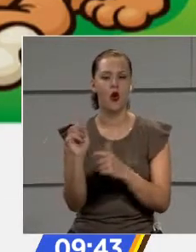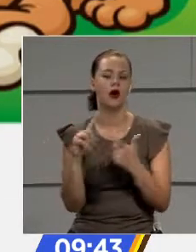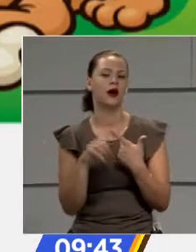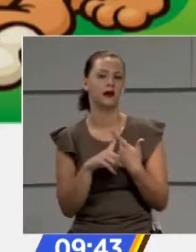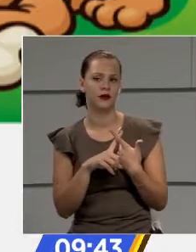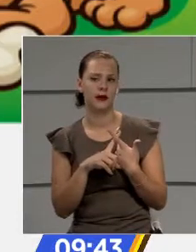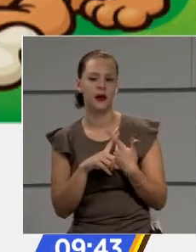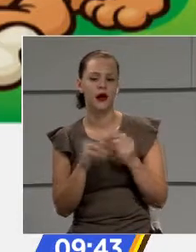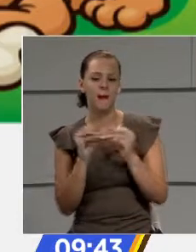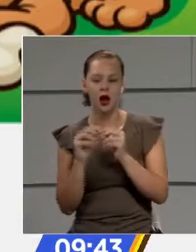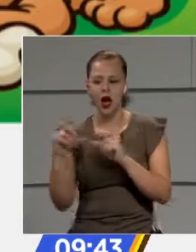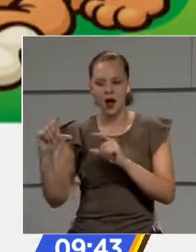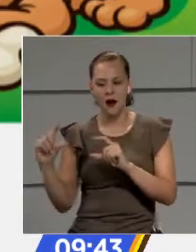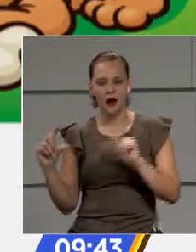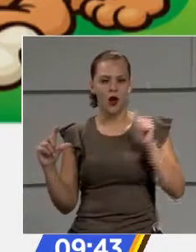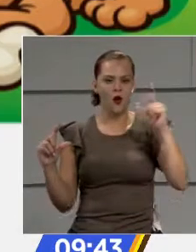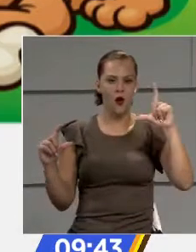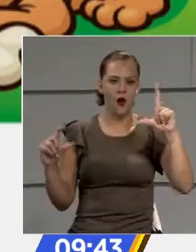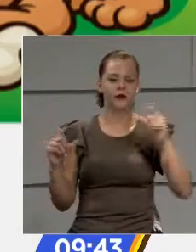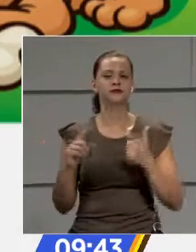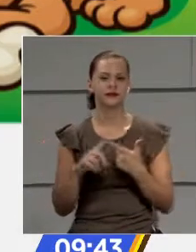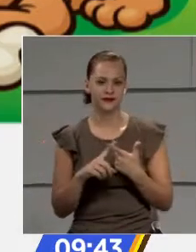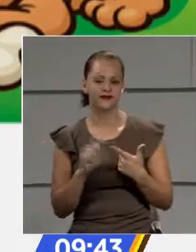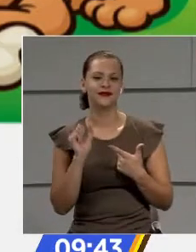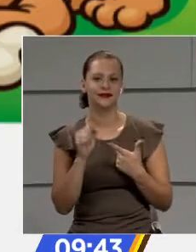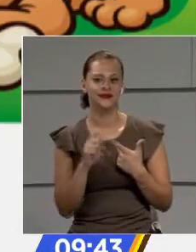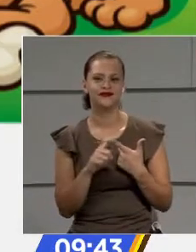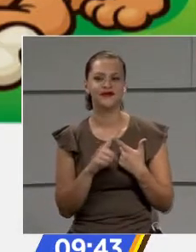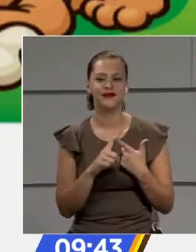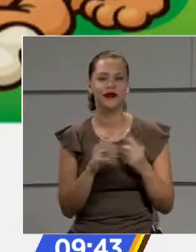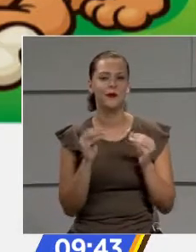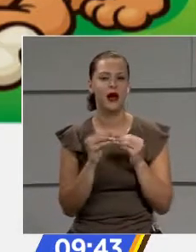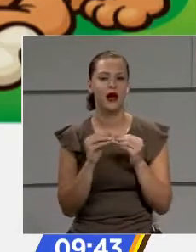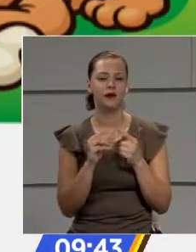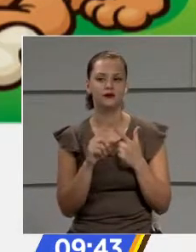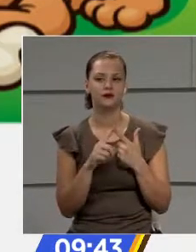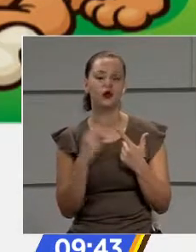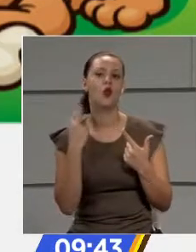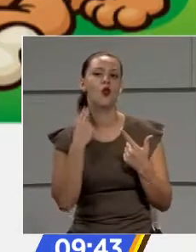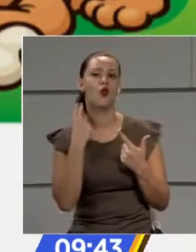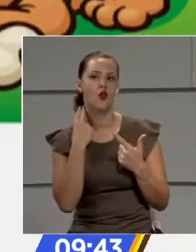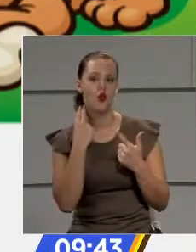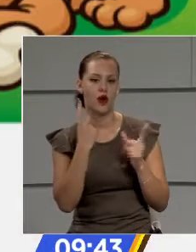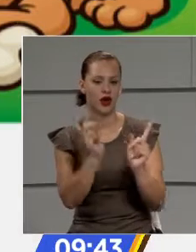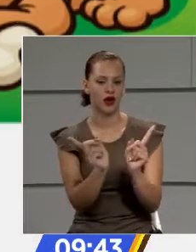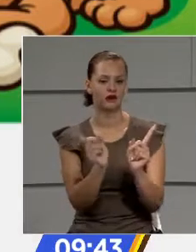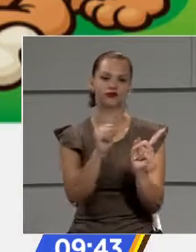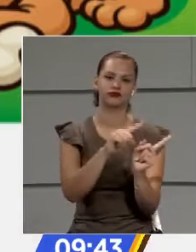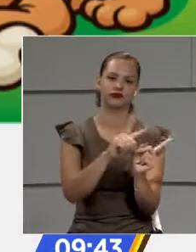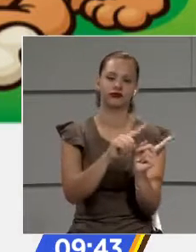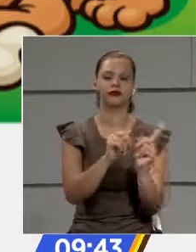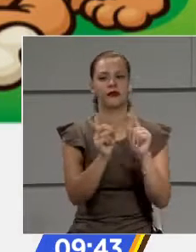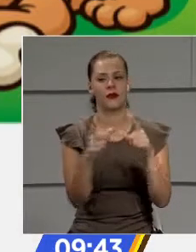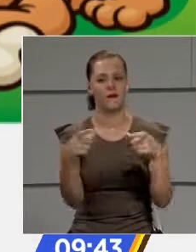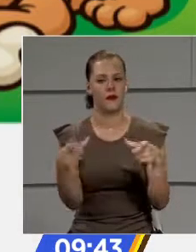Que es más pequeña en una que en otra. Exactamente, vamos a ver. El hueso está al lado contrario. En el